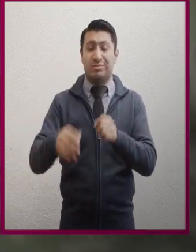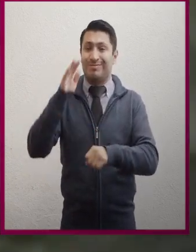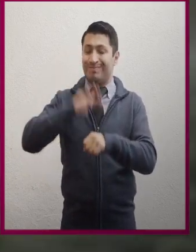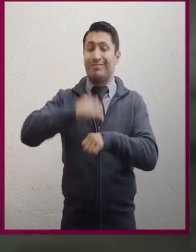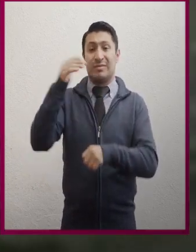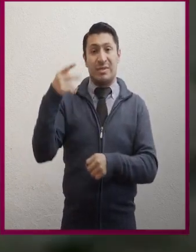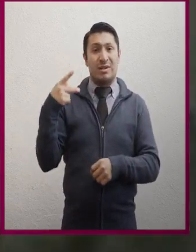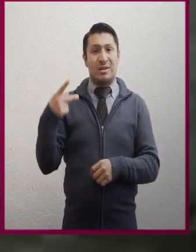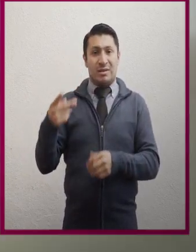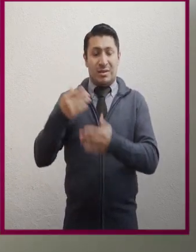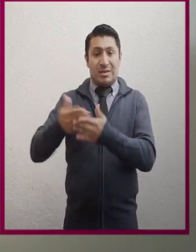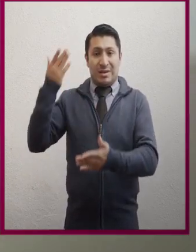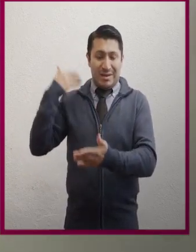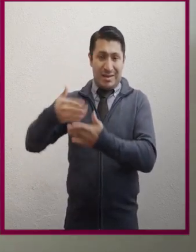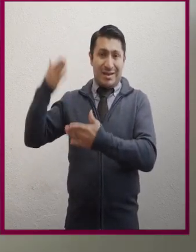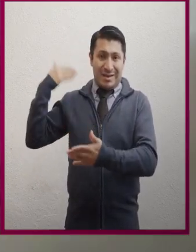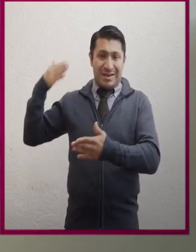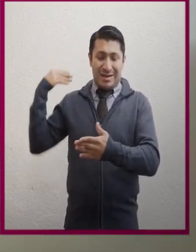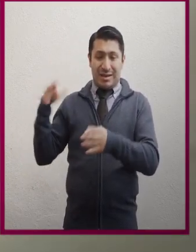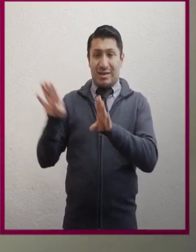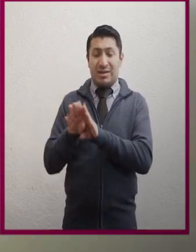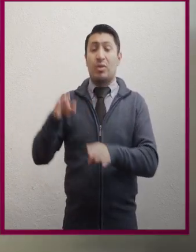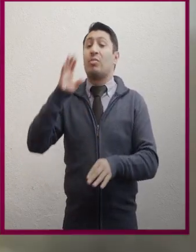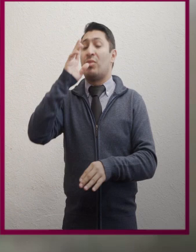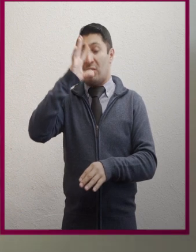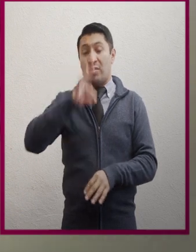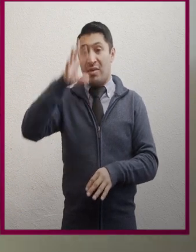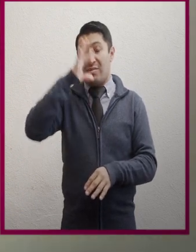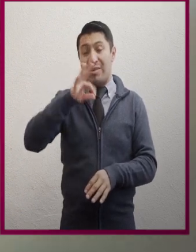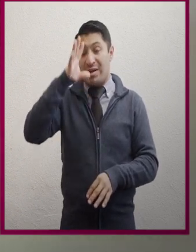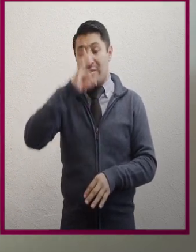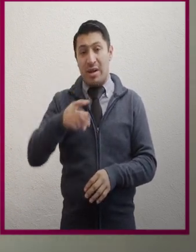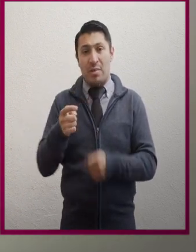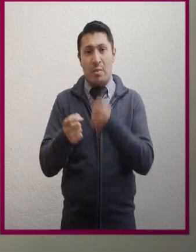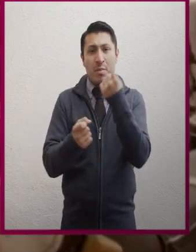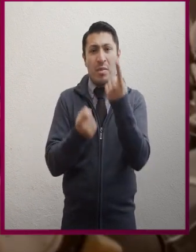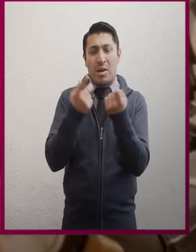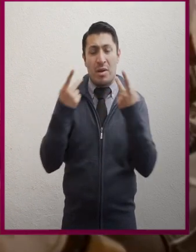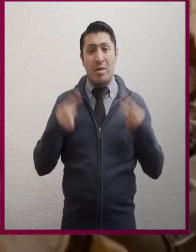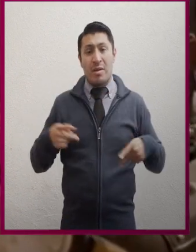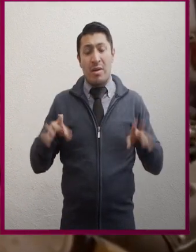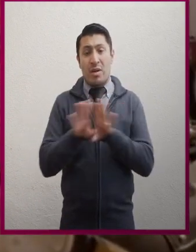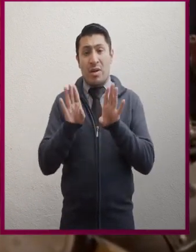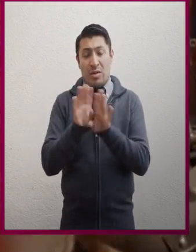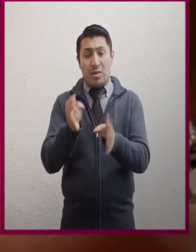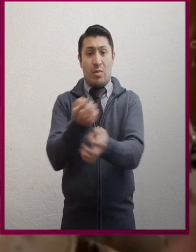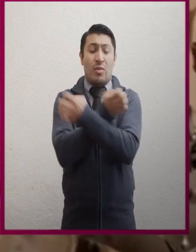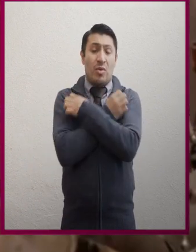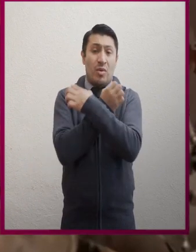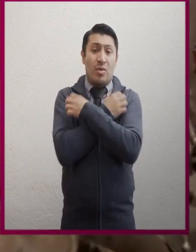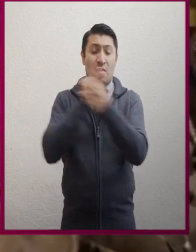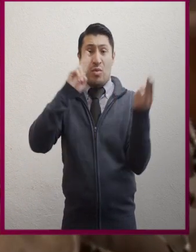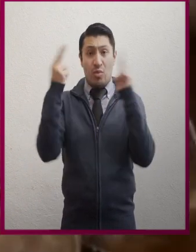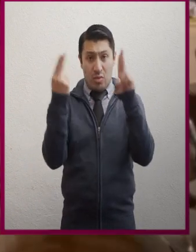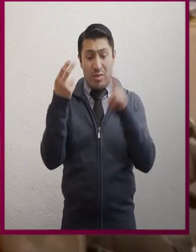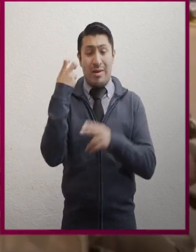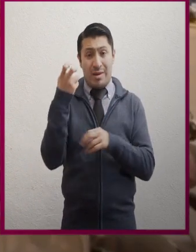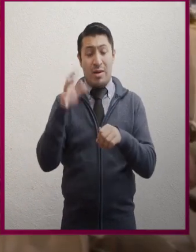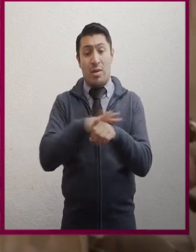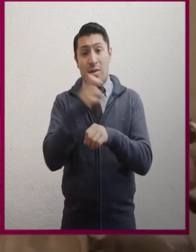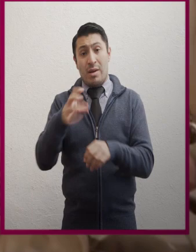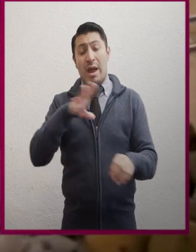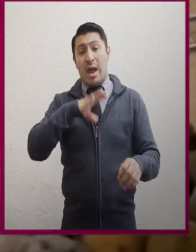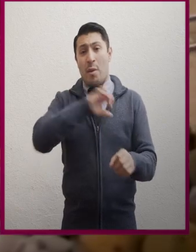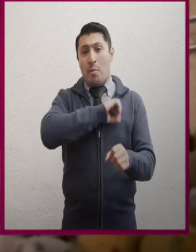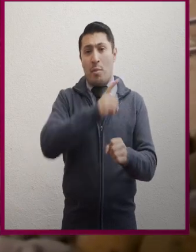uno más entre los exitosos y fallidos en la historia de Mauritania. Pocos mauritanos cuentan con educación superior.